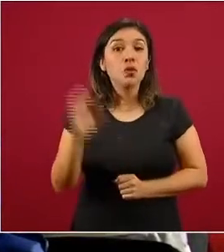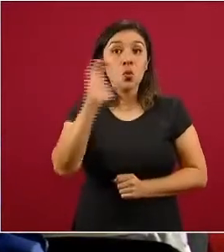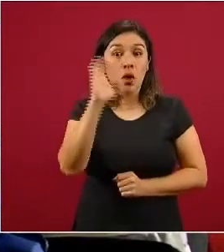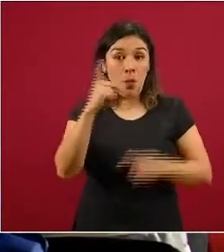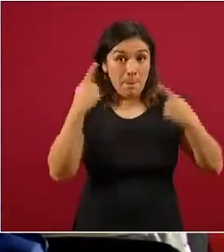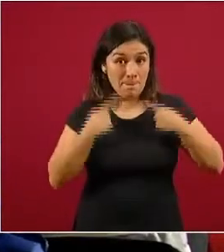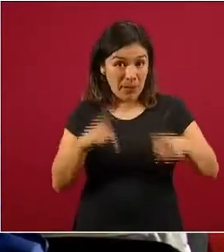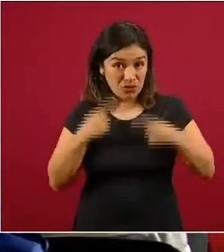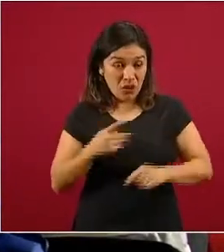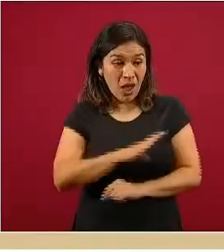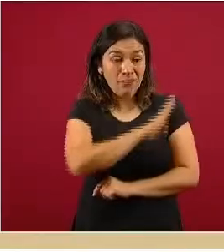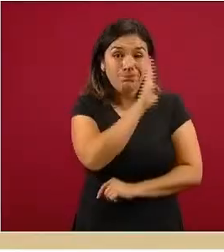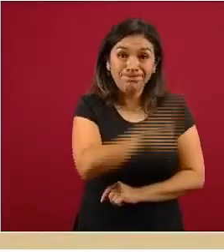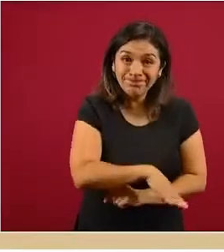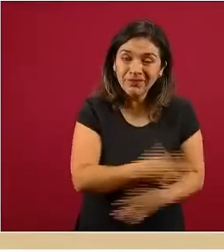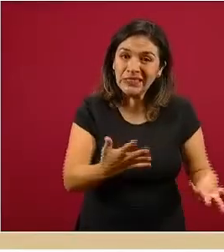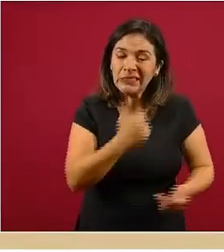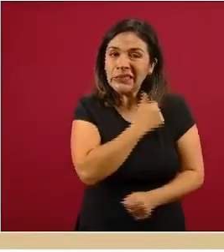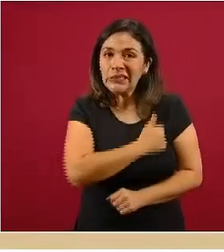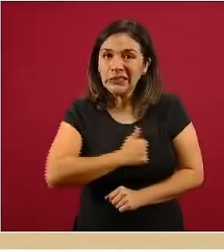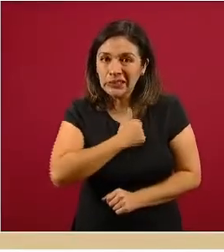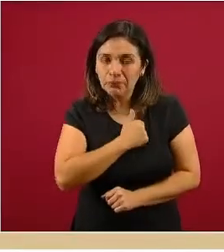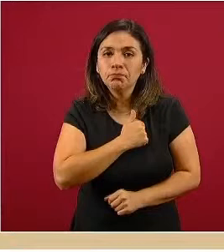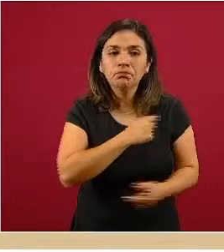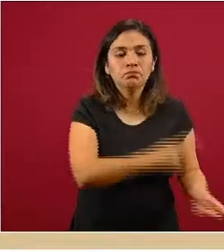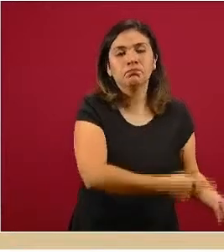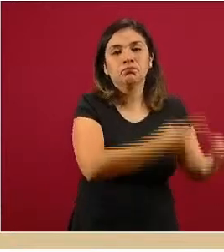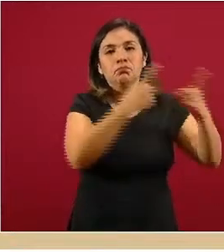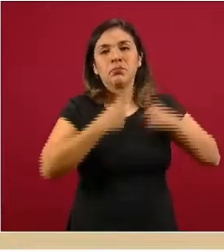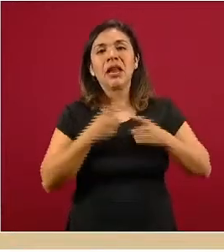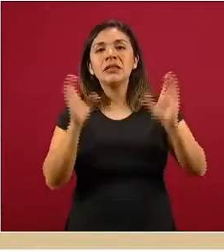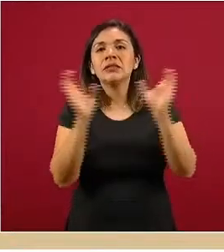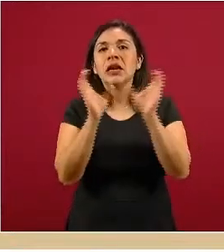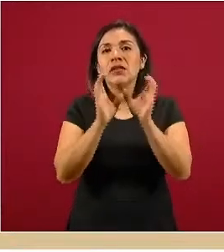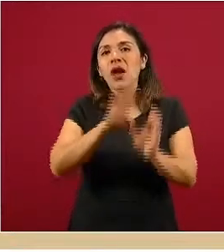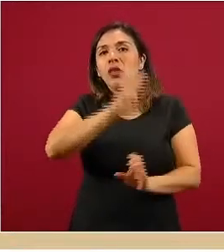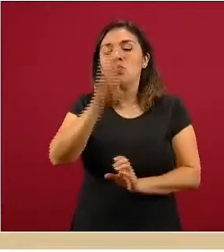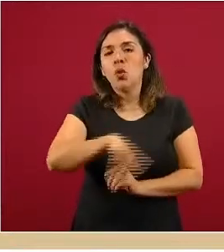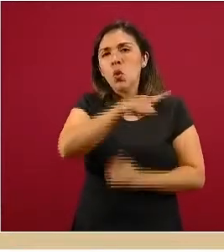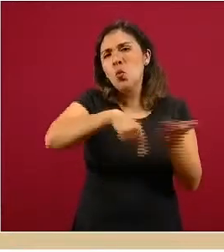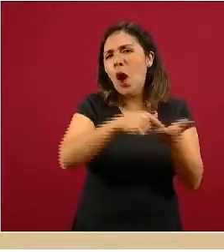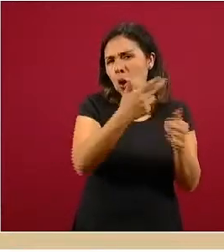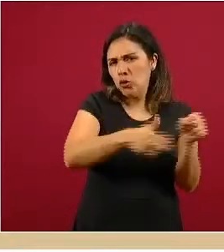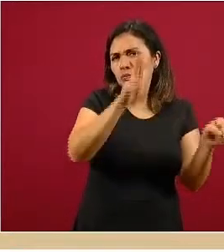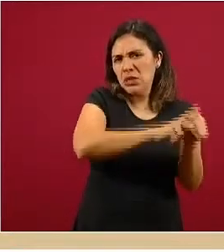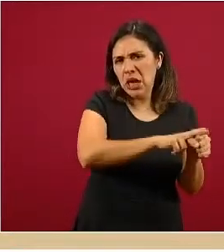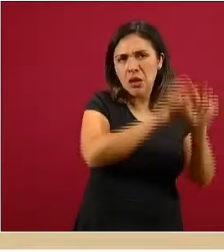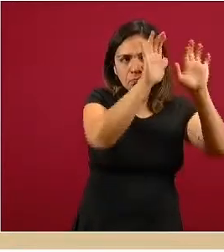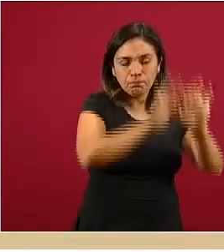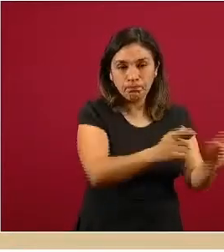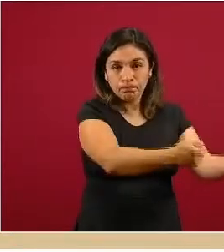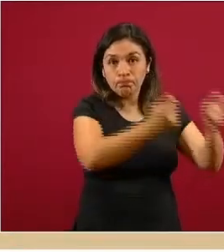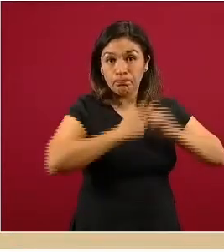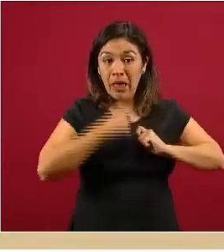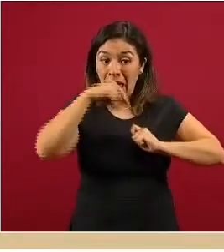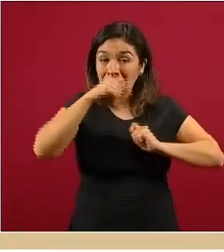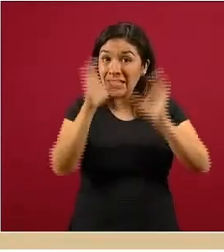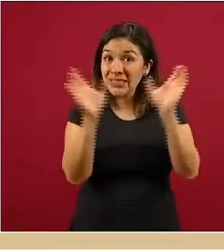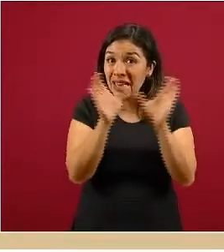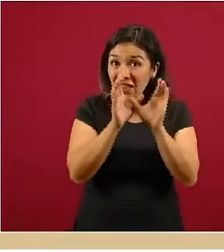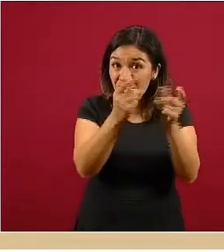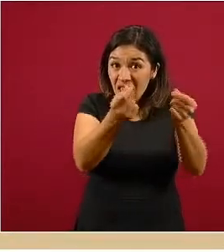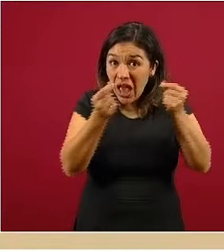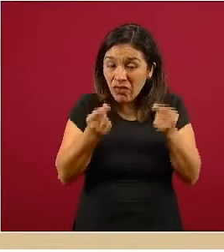RENAPO, que es quien ha ofrecido el poder utilizar los datos de las actas de defunción, y la colaboración también